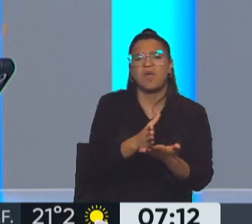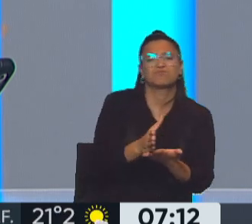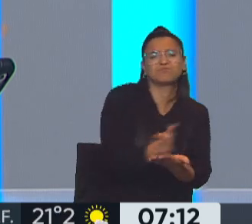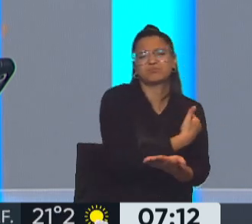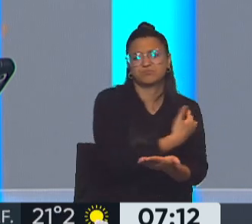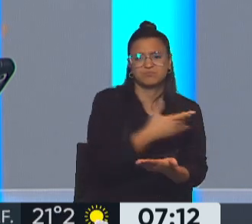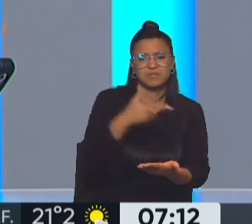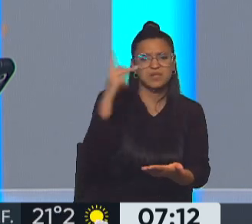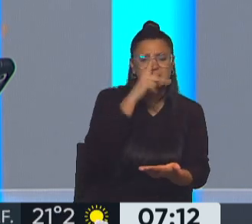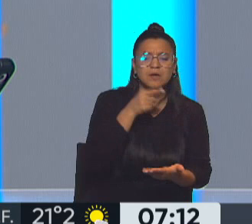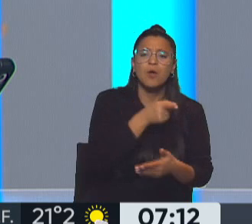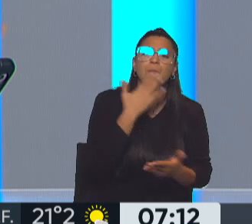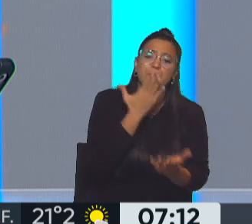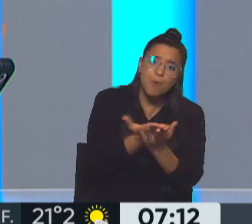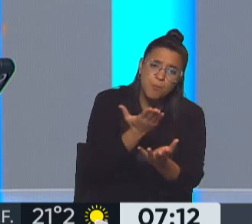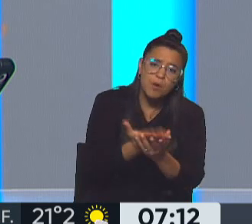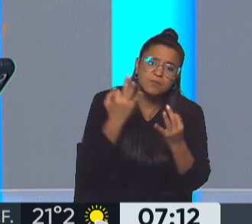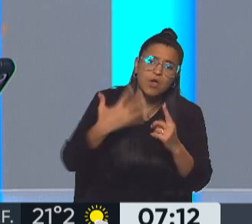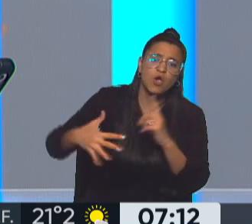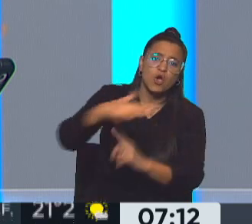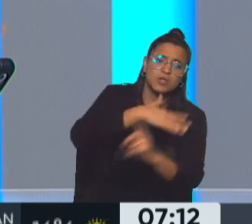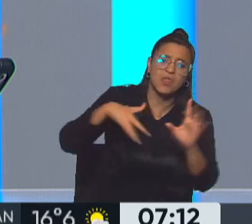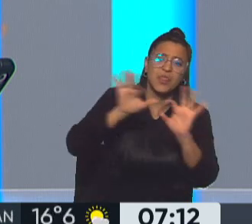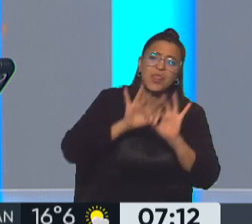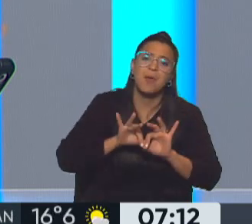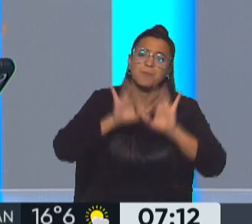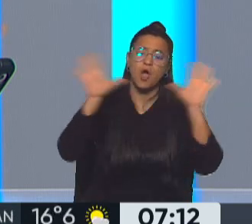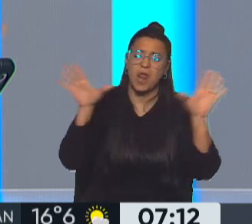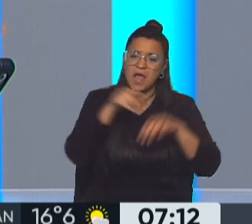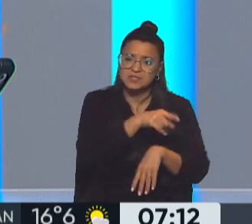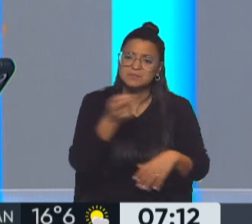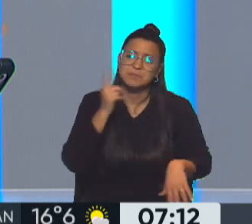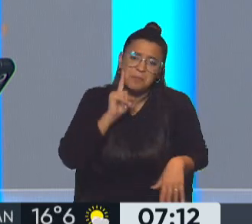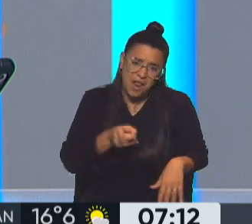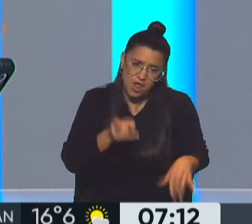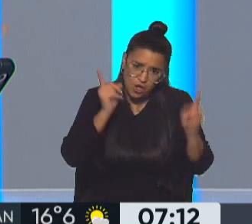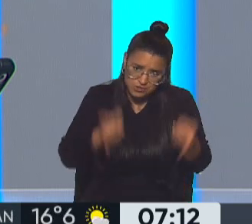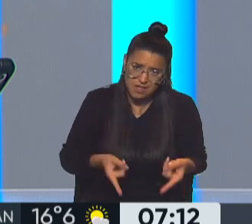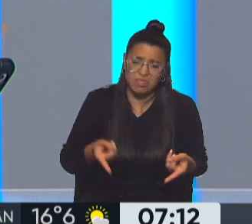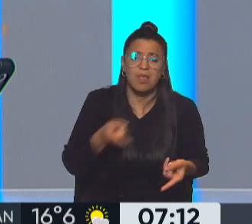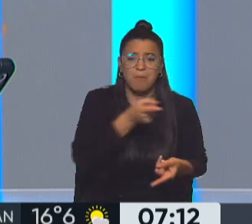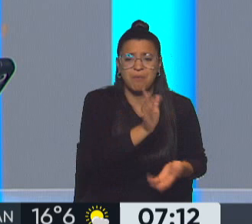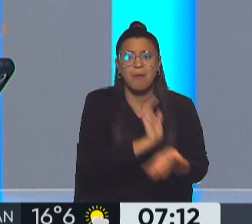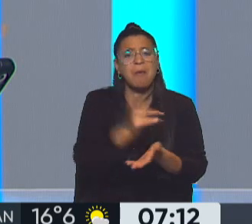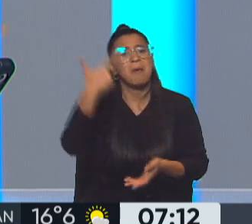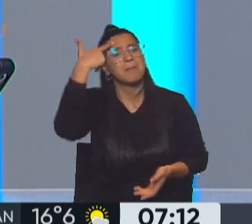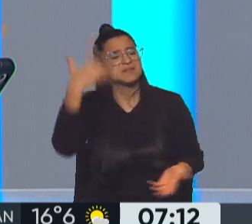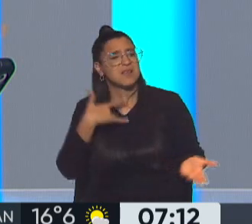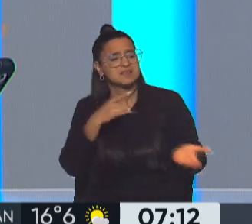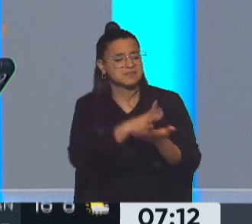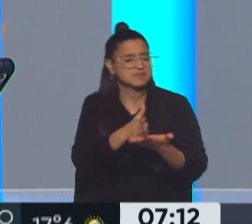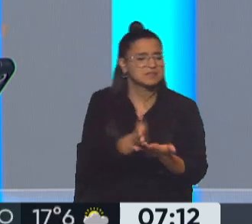kirchnerismo. Insisto con esto, una propuesta que en el contexto de la democracia aparece peligrosa, ¿no? Esto de pensar en eliminar